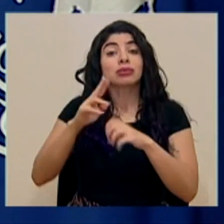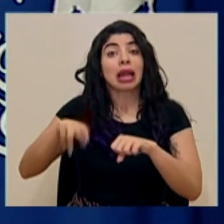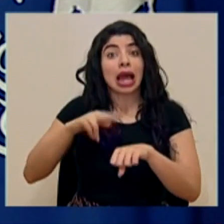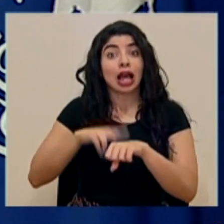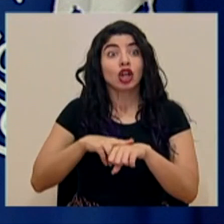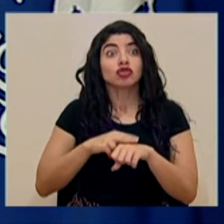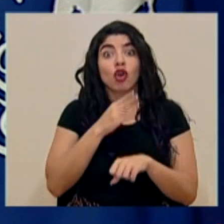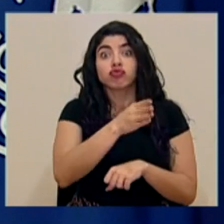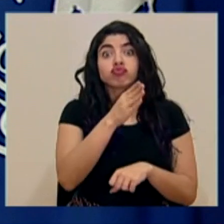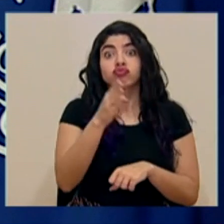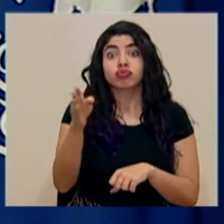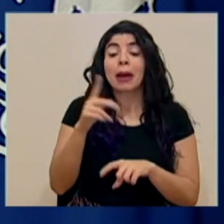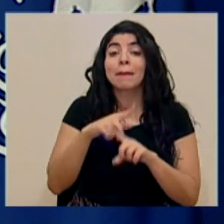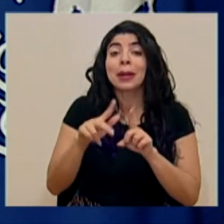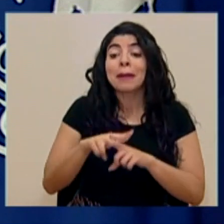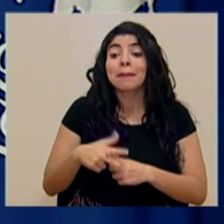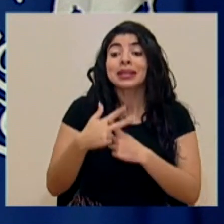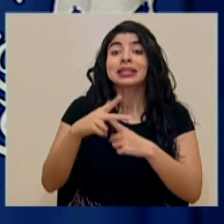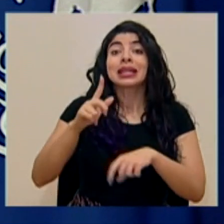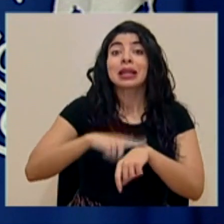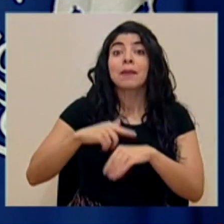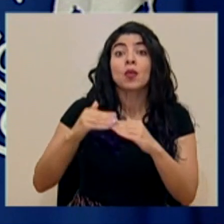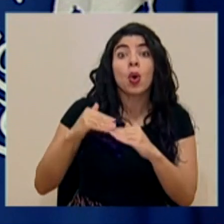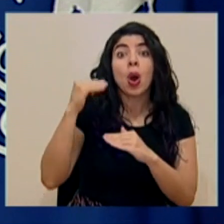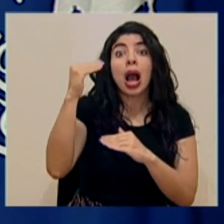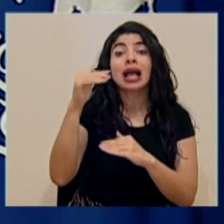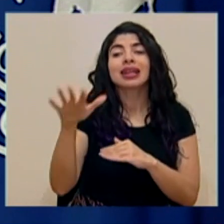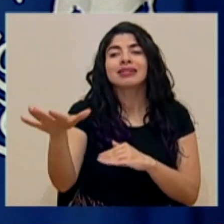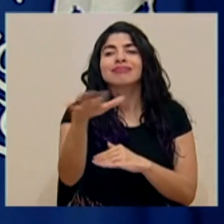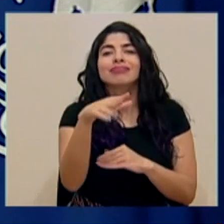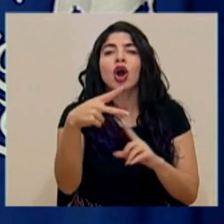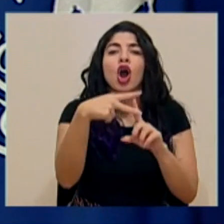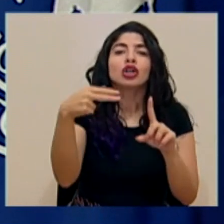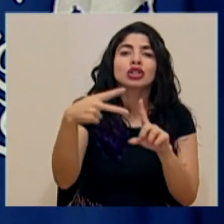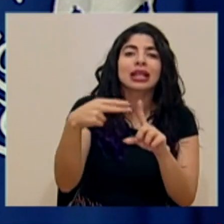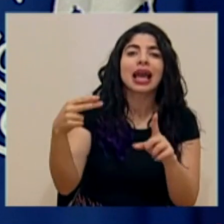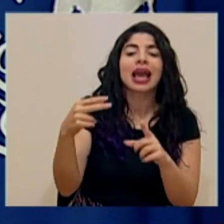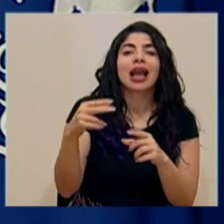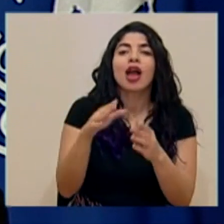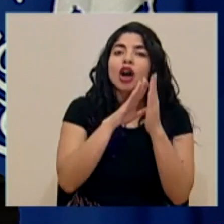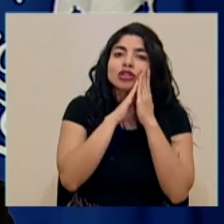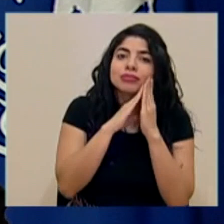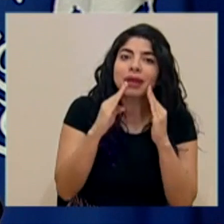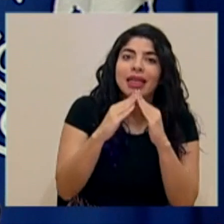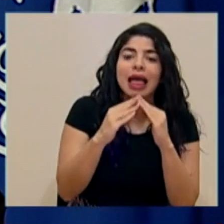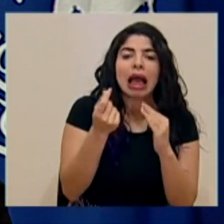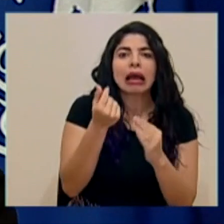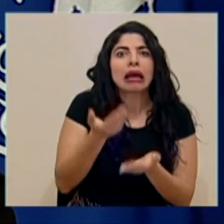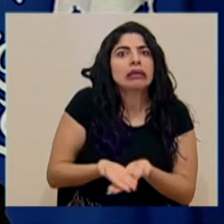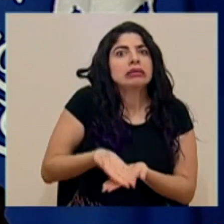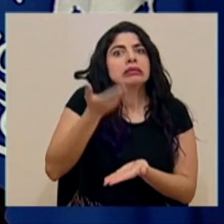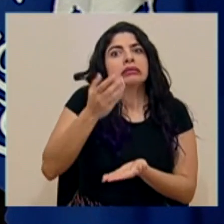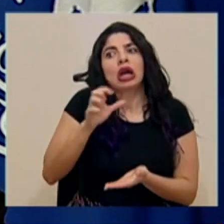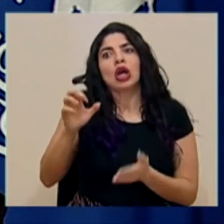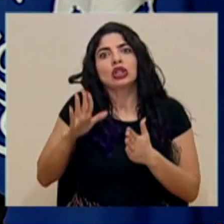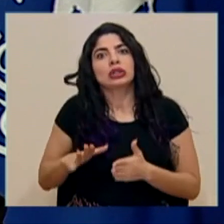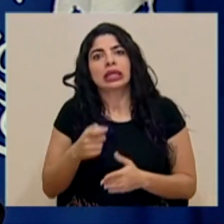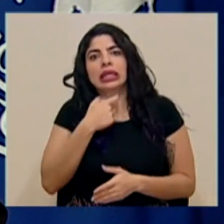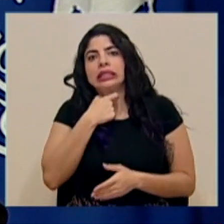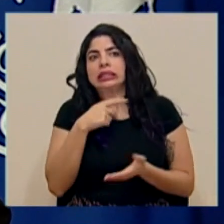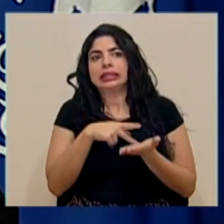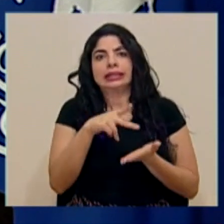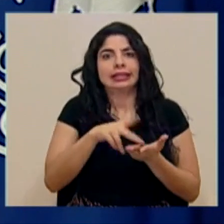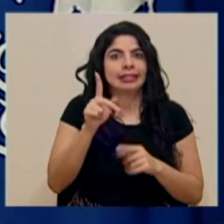que el inicio de temporada alta, los precios de hospedaje principalmente se vuelven inaccesibles para los